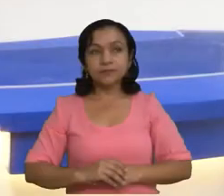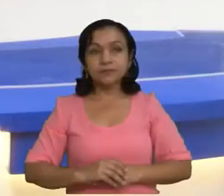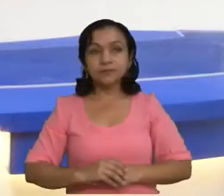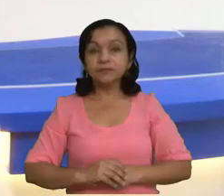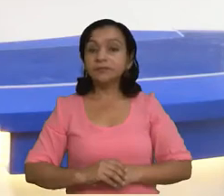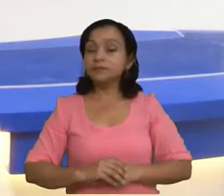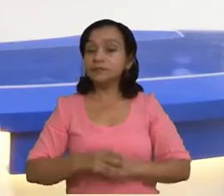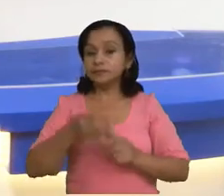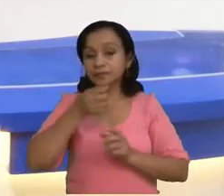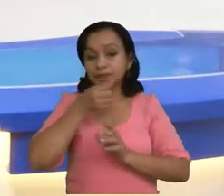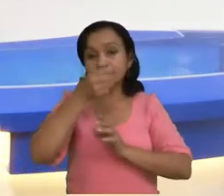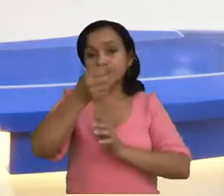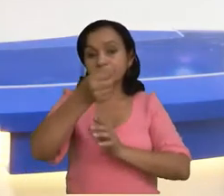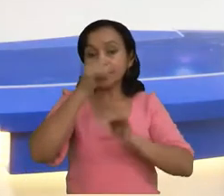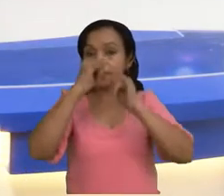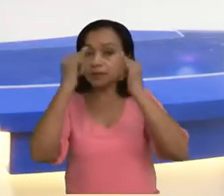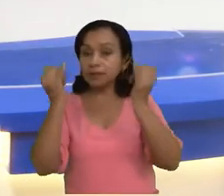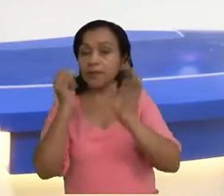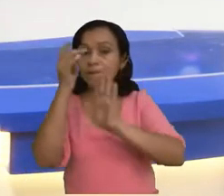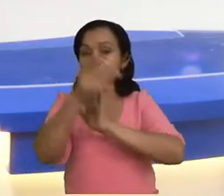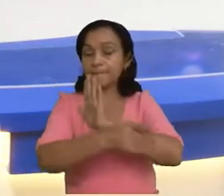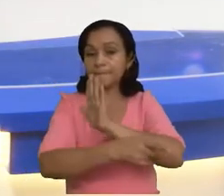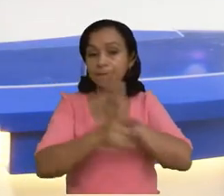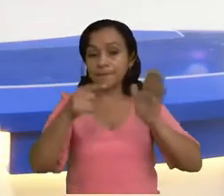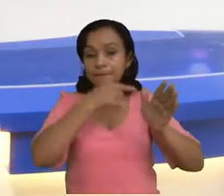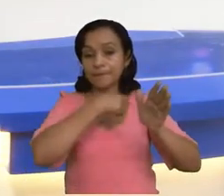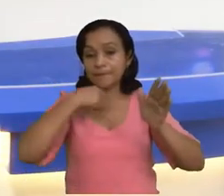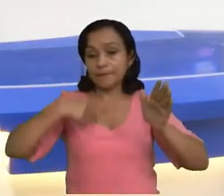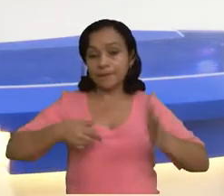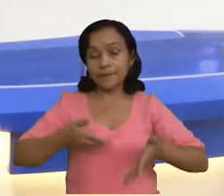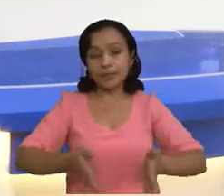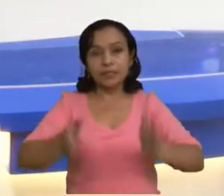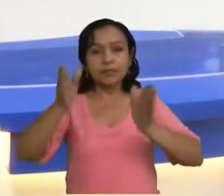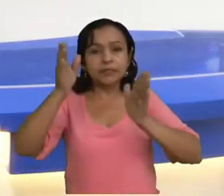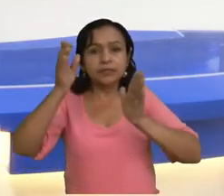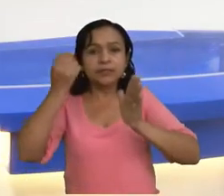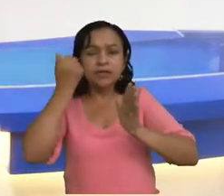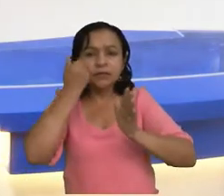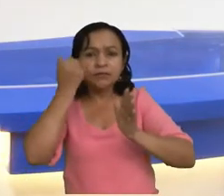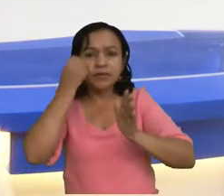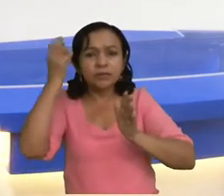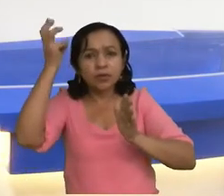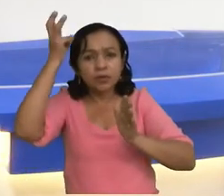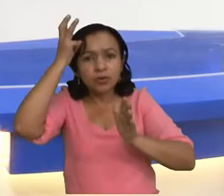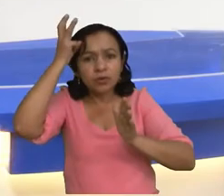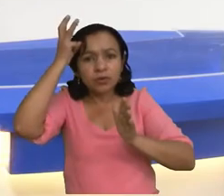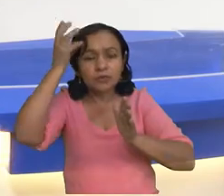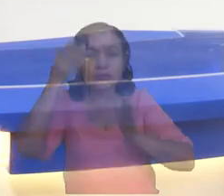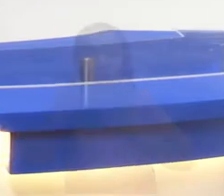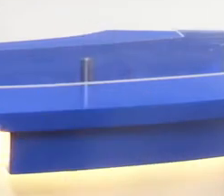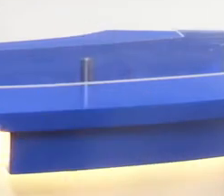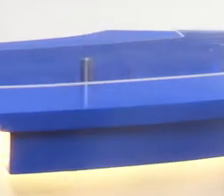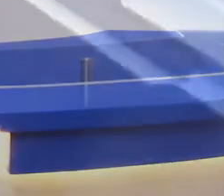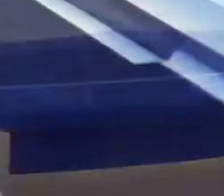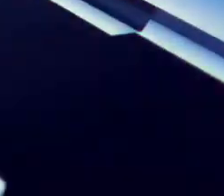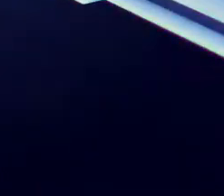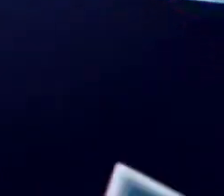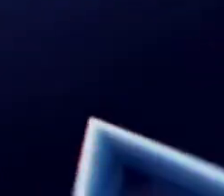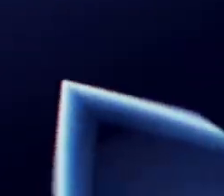En noticias internacionales, nace en China un bebé con coronavirus. Veamos esto en el siguiente reporte.